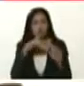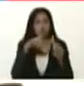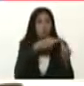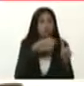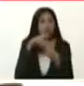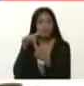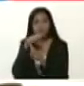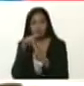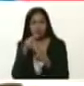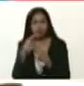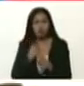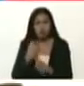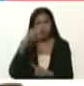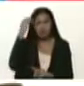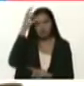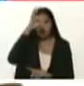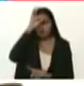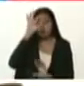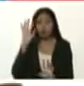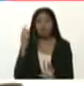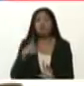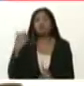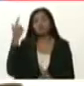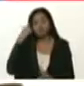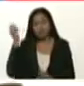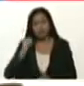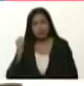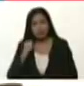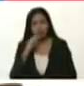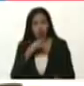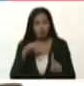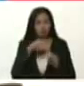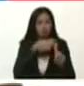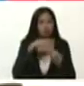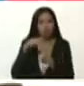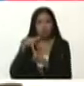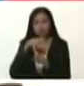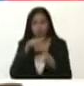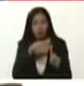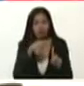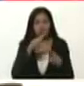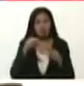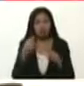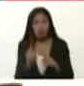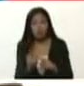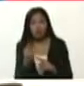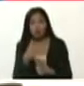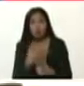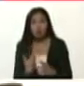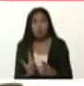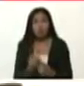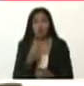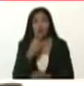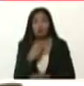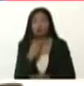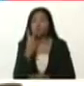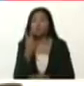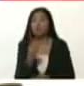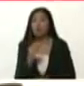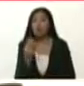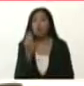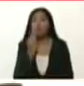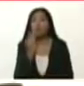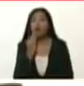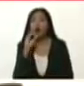Ocariz. ¿Tú crees que no lo sé? Claro que lo sé, Carlos Ocariz. Andas conspirando. ¿Mm? Y después pones tu voz de muchacho bobo para pedir